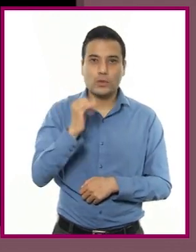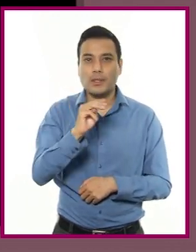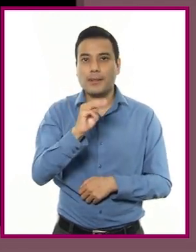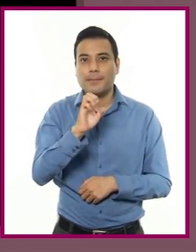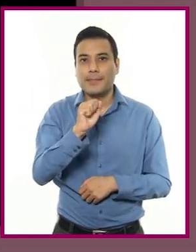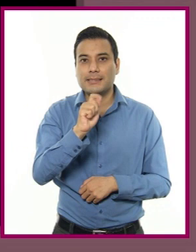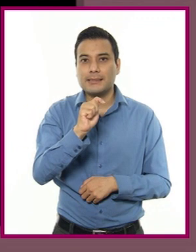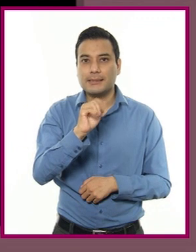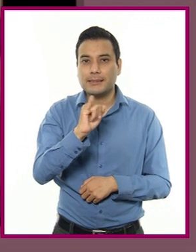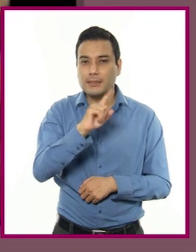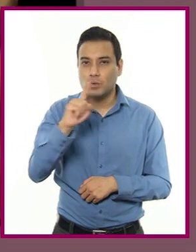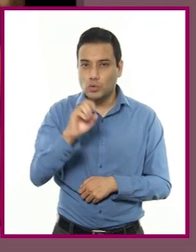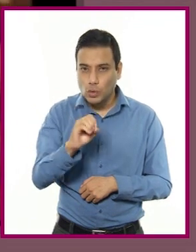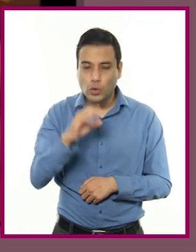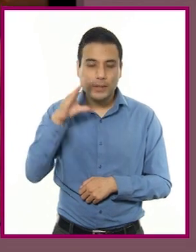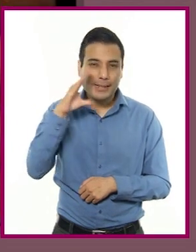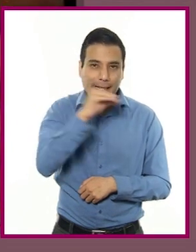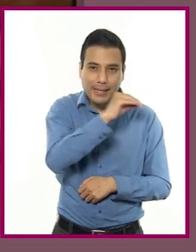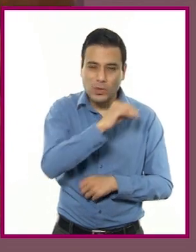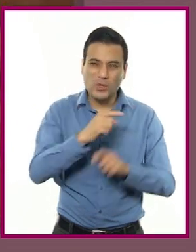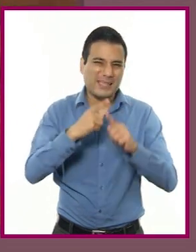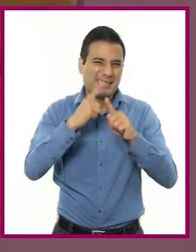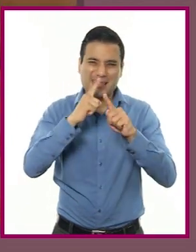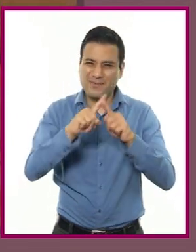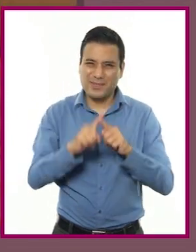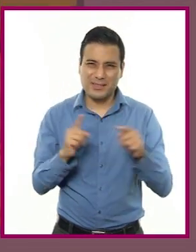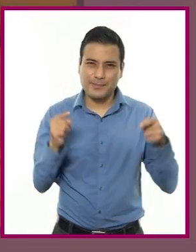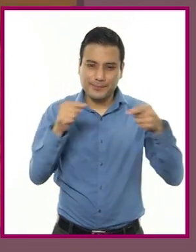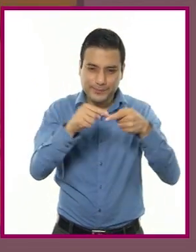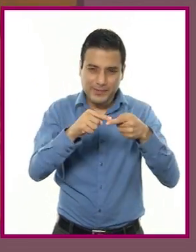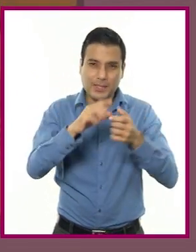y negros. Un gran número de combinaciones posibles.